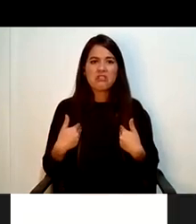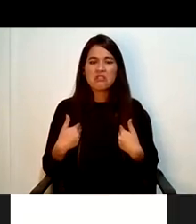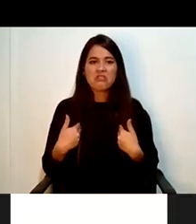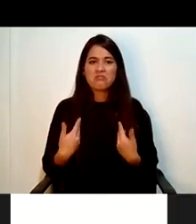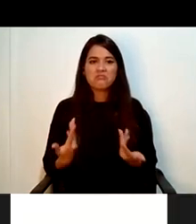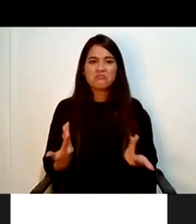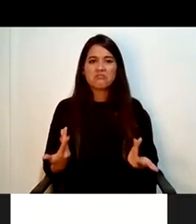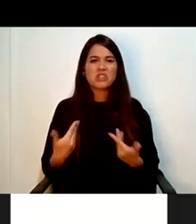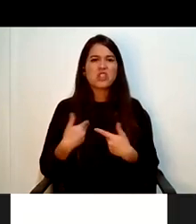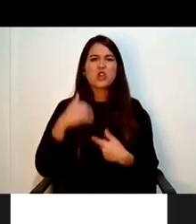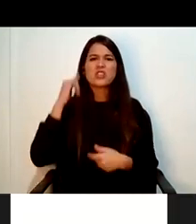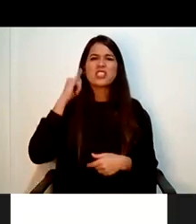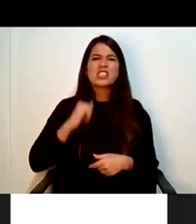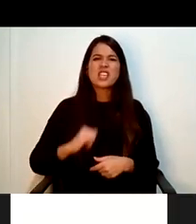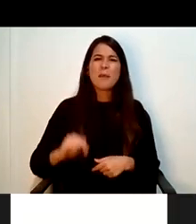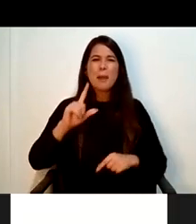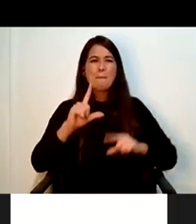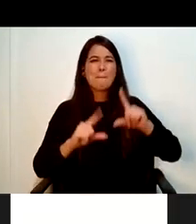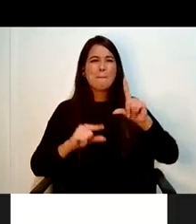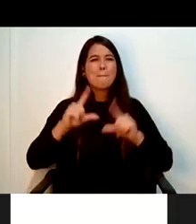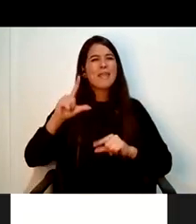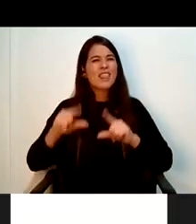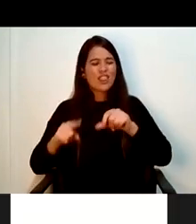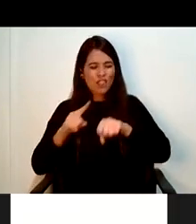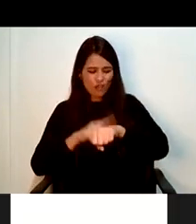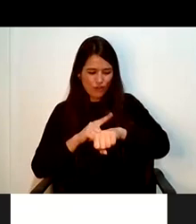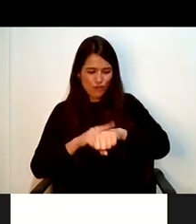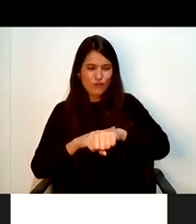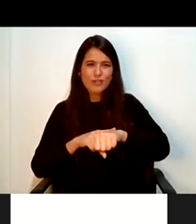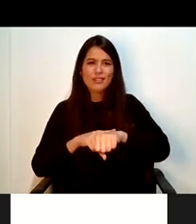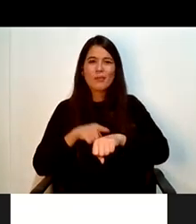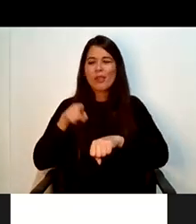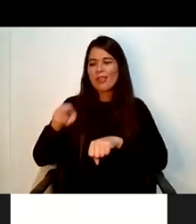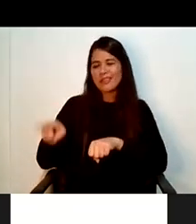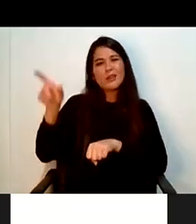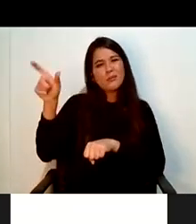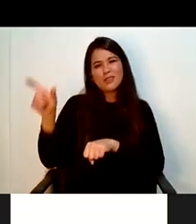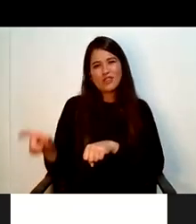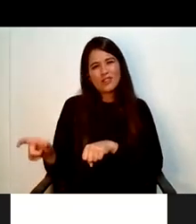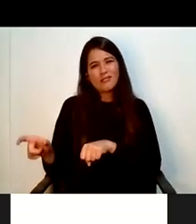yo siempre mido los tiempos de concentración acorde a la misma persona.